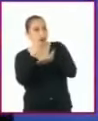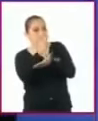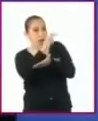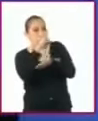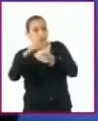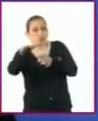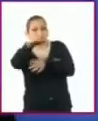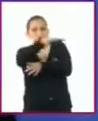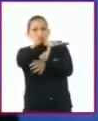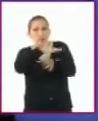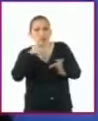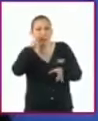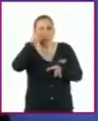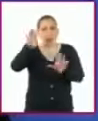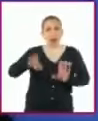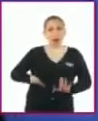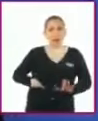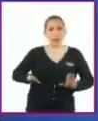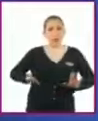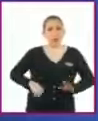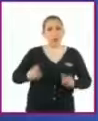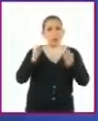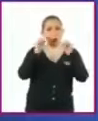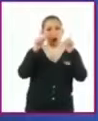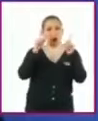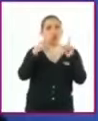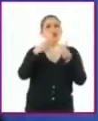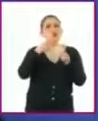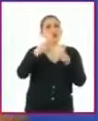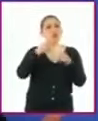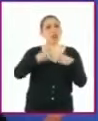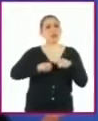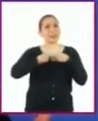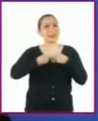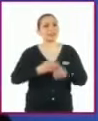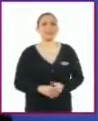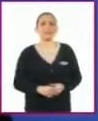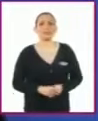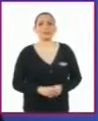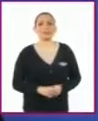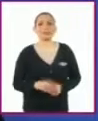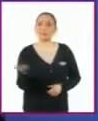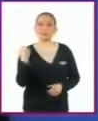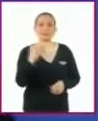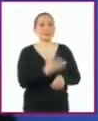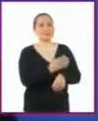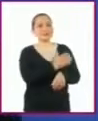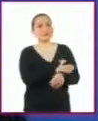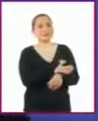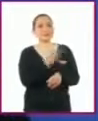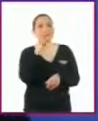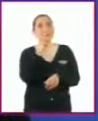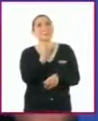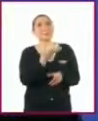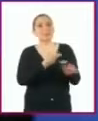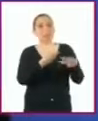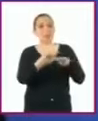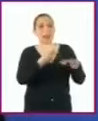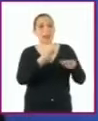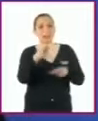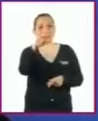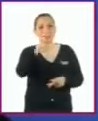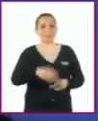entorno, apreciar las características y poder aplicarlo en nuestra vida diaria. Acompáñenos a ver lo que tenemos preparado